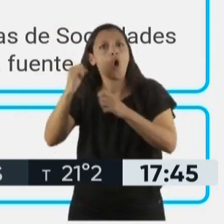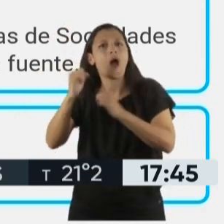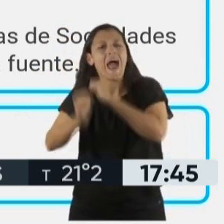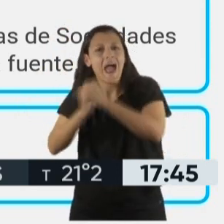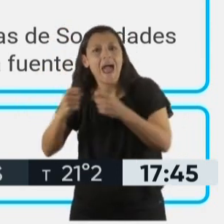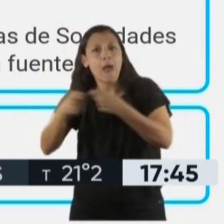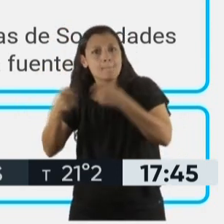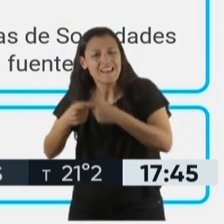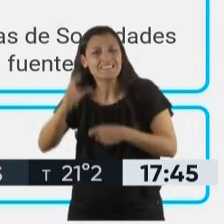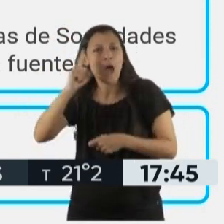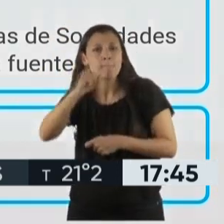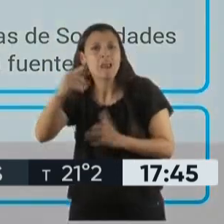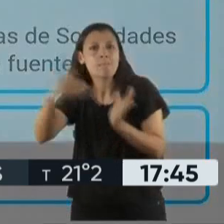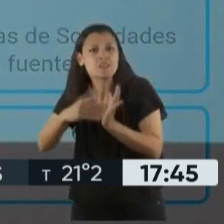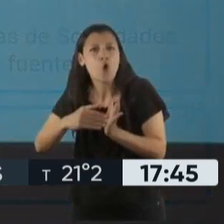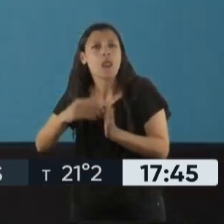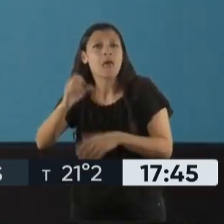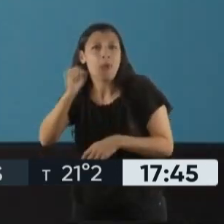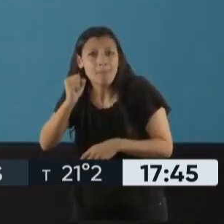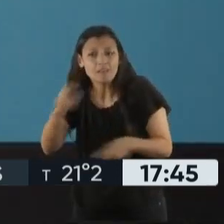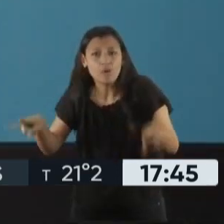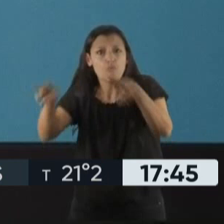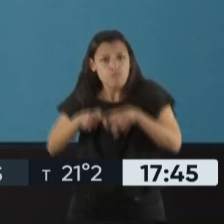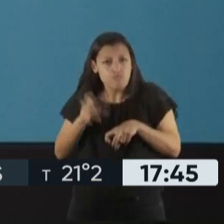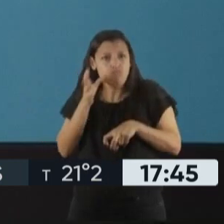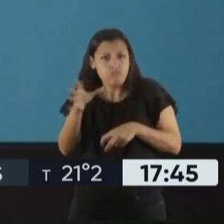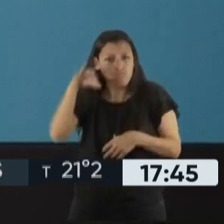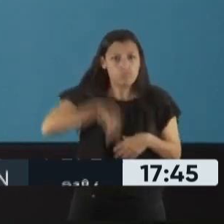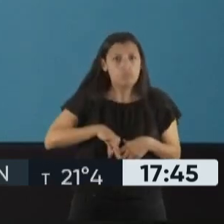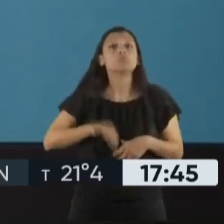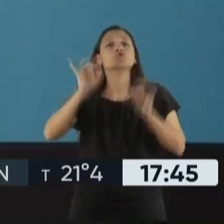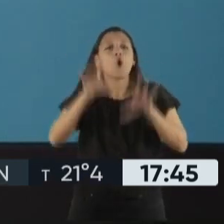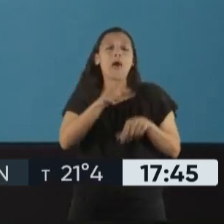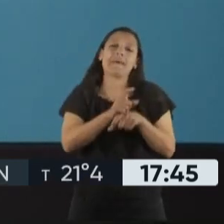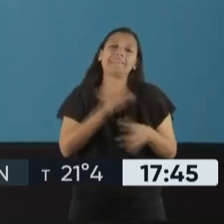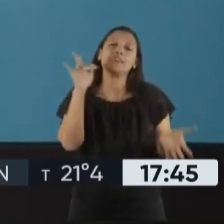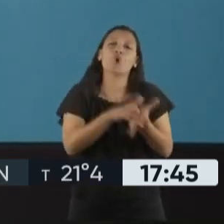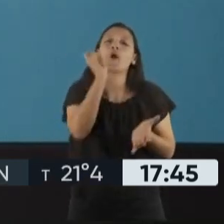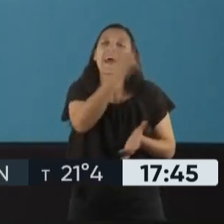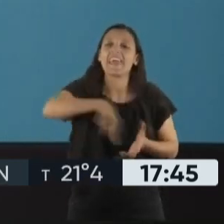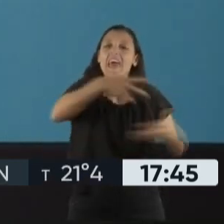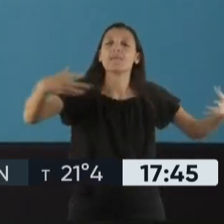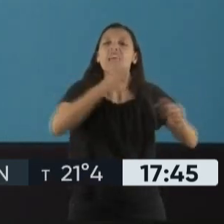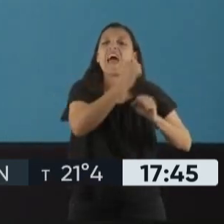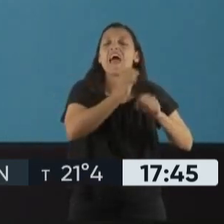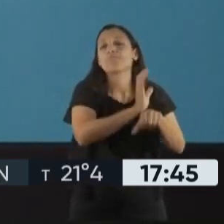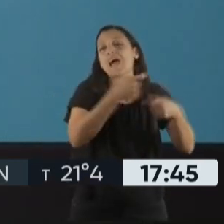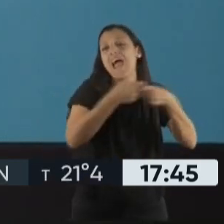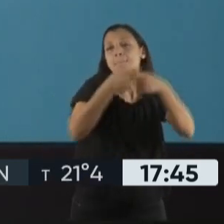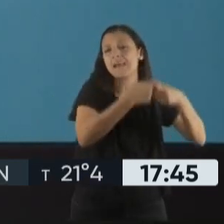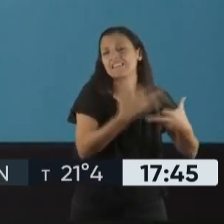1.000 millones de pesos, lo cual solamente abarca a empresas muy grandes de la Argentina. En ese